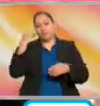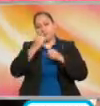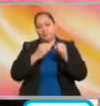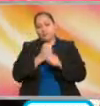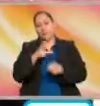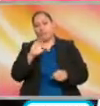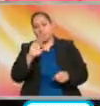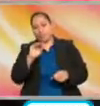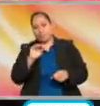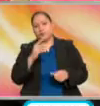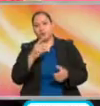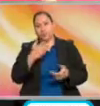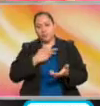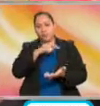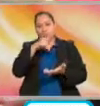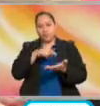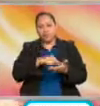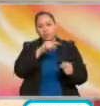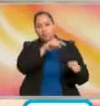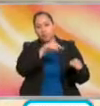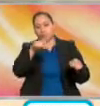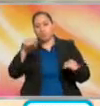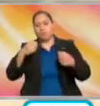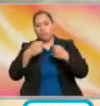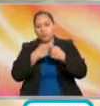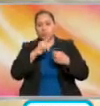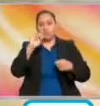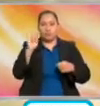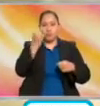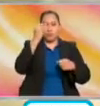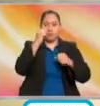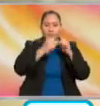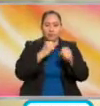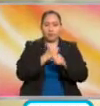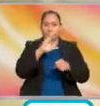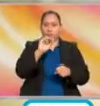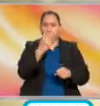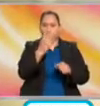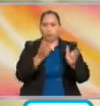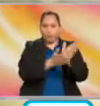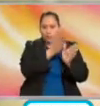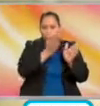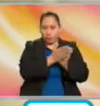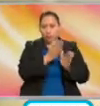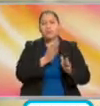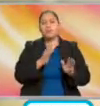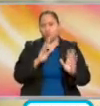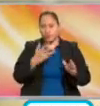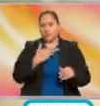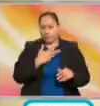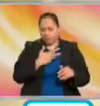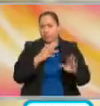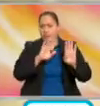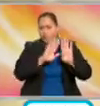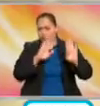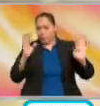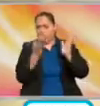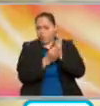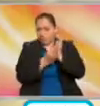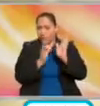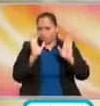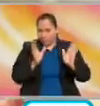está en varias zonas de la frontera. En el caso de Tijuana, desde el 92 empezó la construcción. Ya existe un muro, si